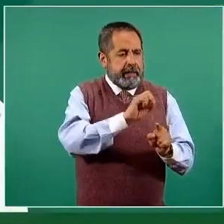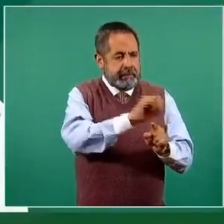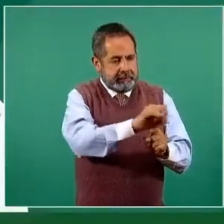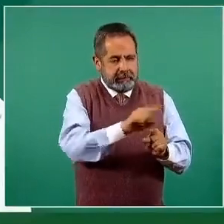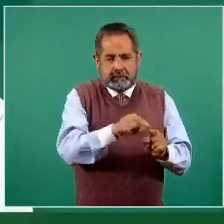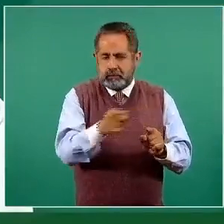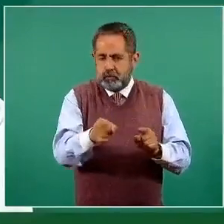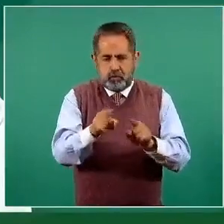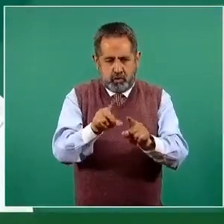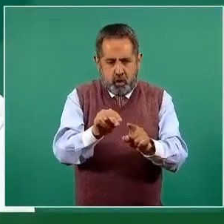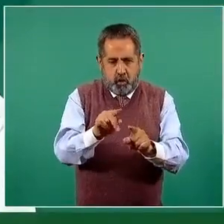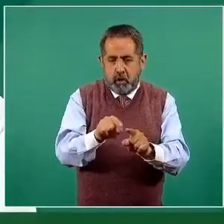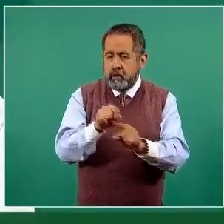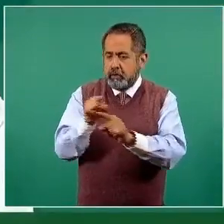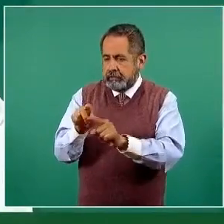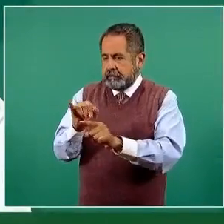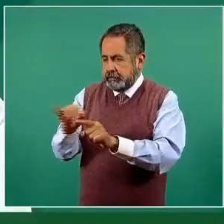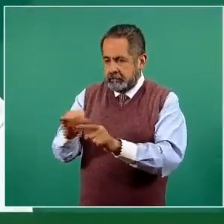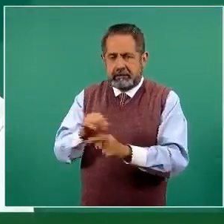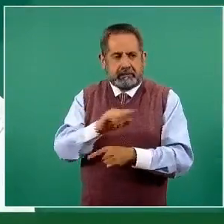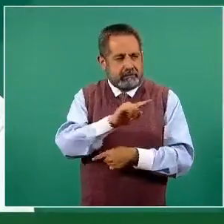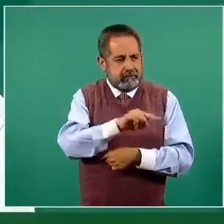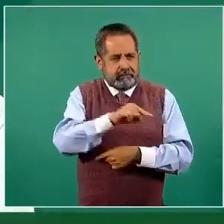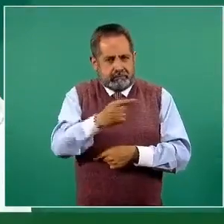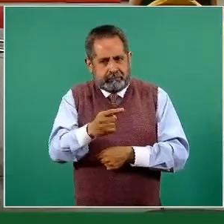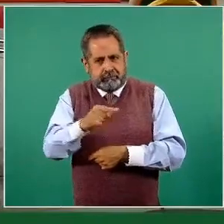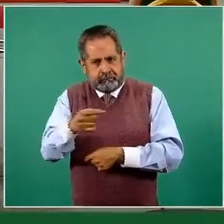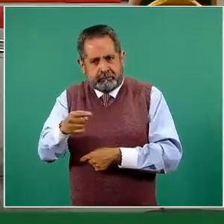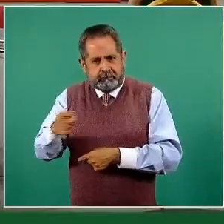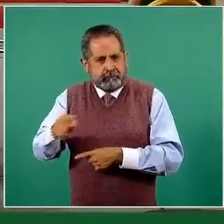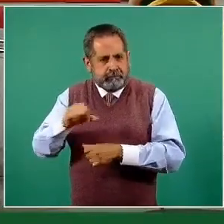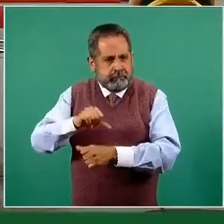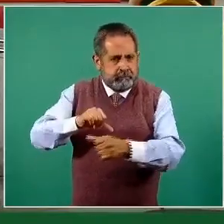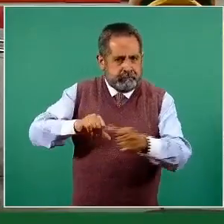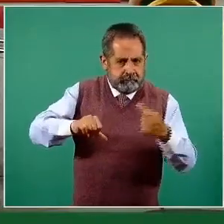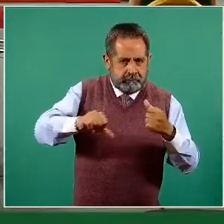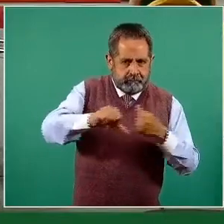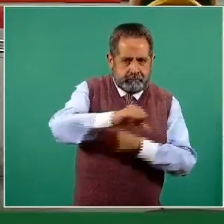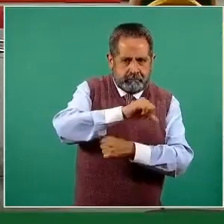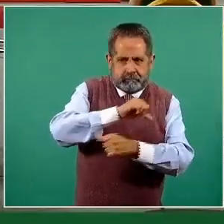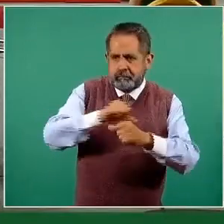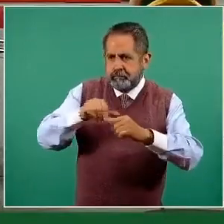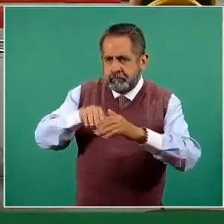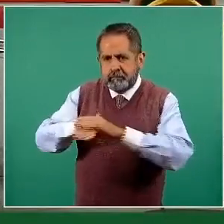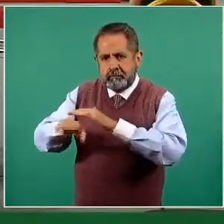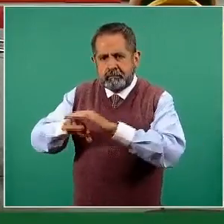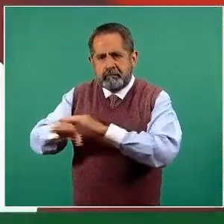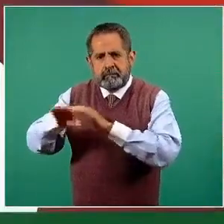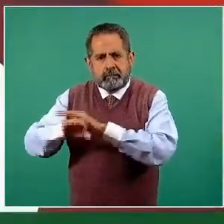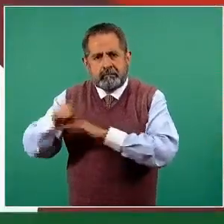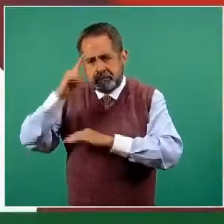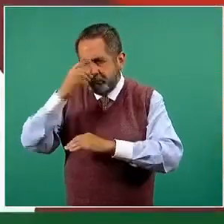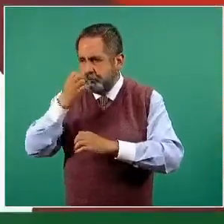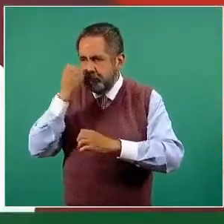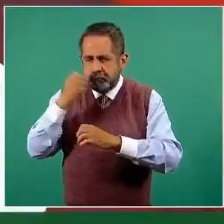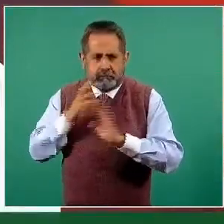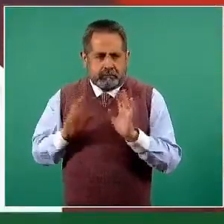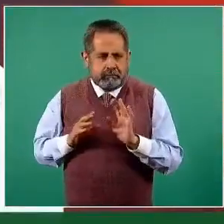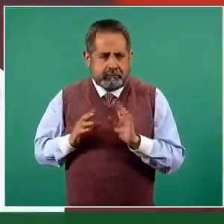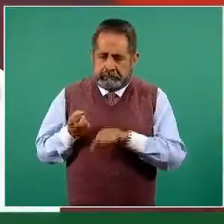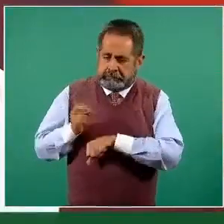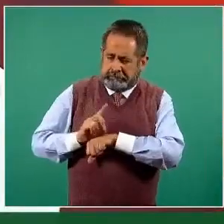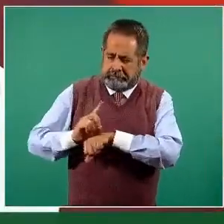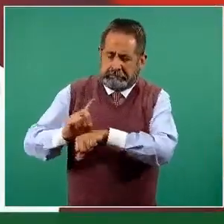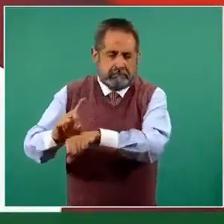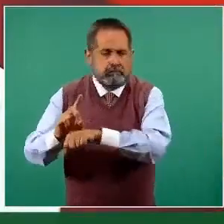escolar y estaremos en revisión, de acuerdo con el comportamiento de la epidemia, si eso sigue siendo necesario al inicio